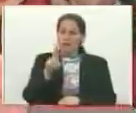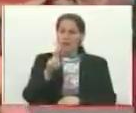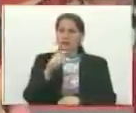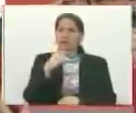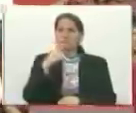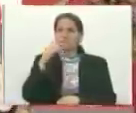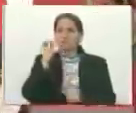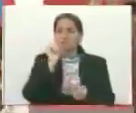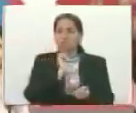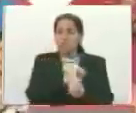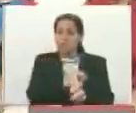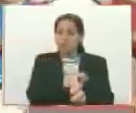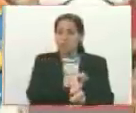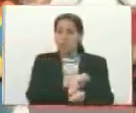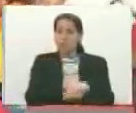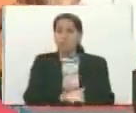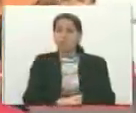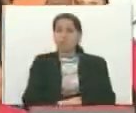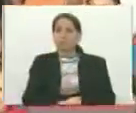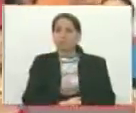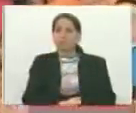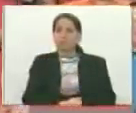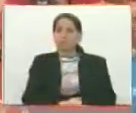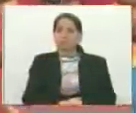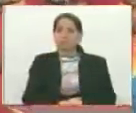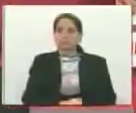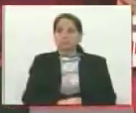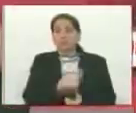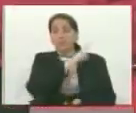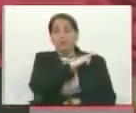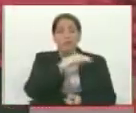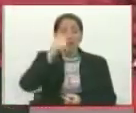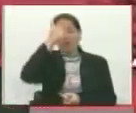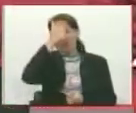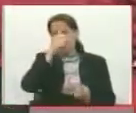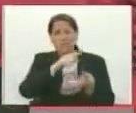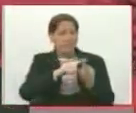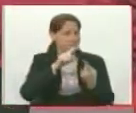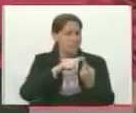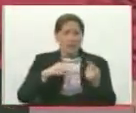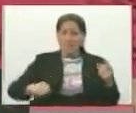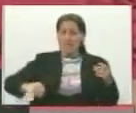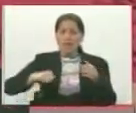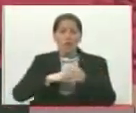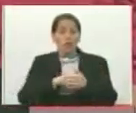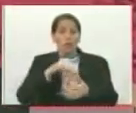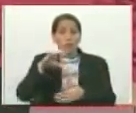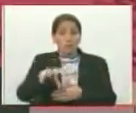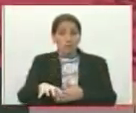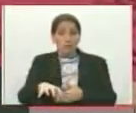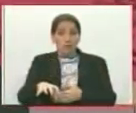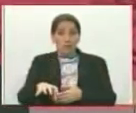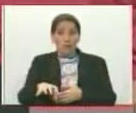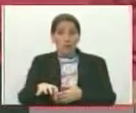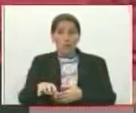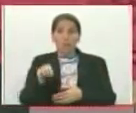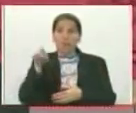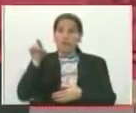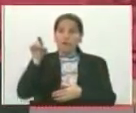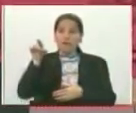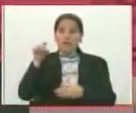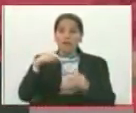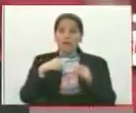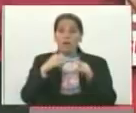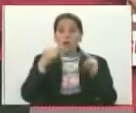Edgar Zambrano, uno de los jefes principales del golpe, fue, es más, él fue allá a la,